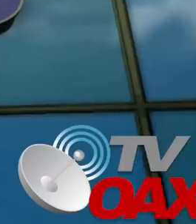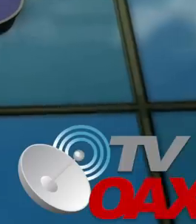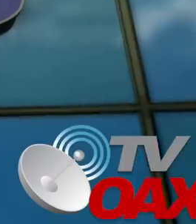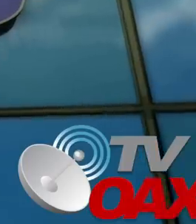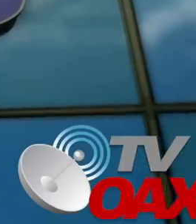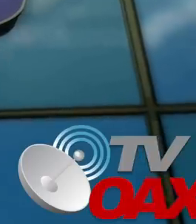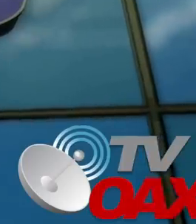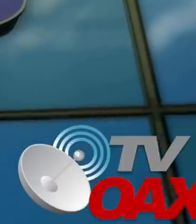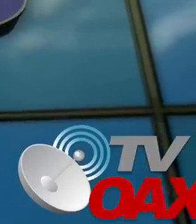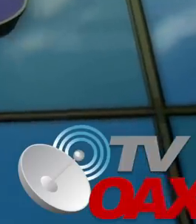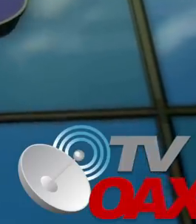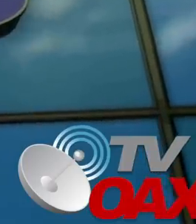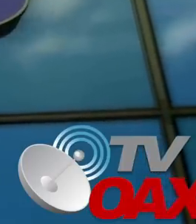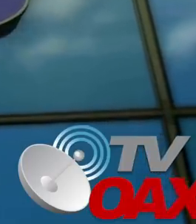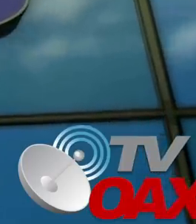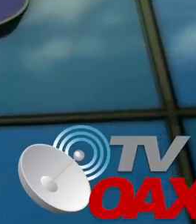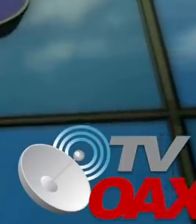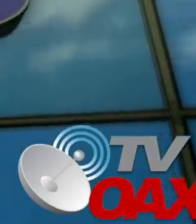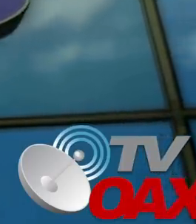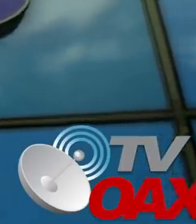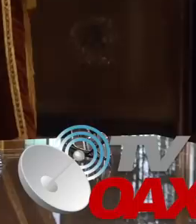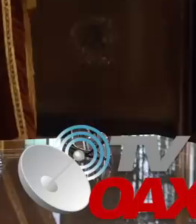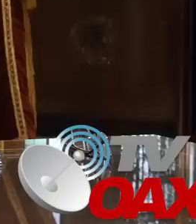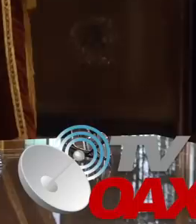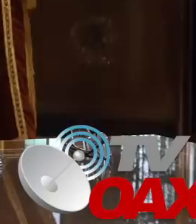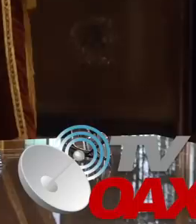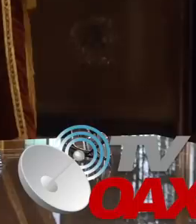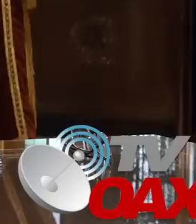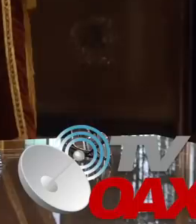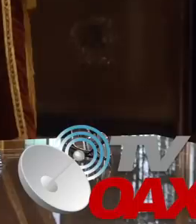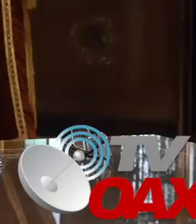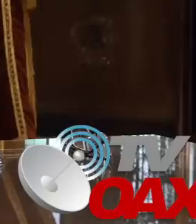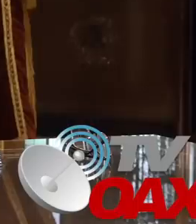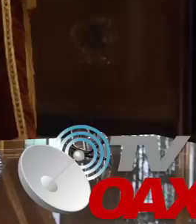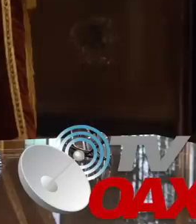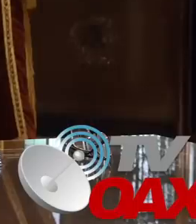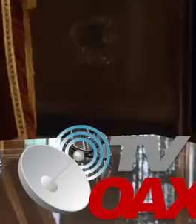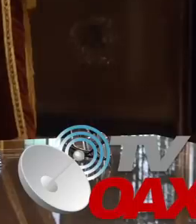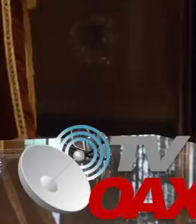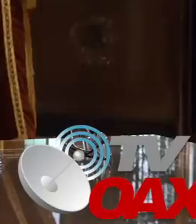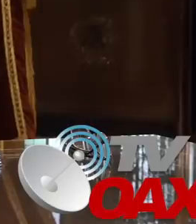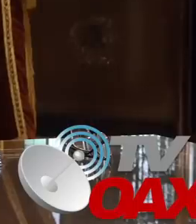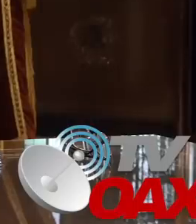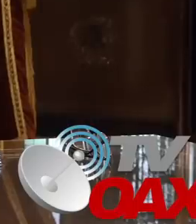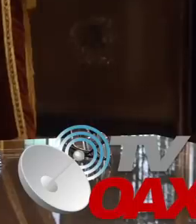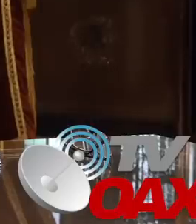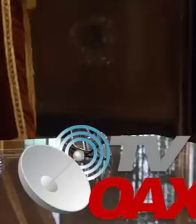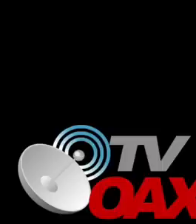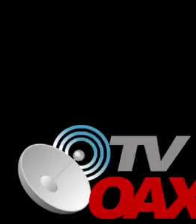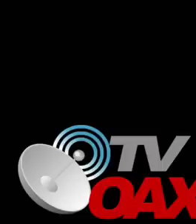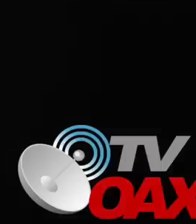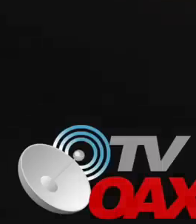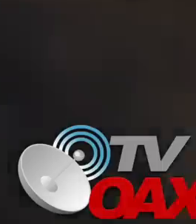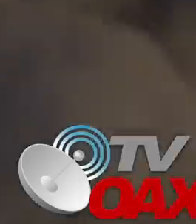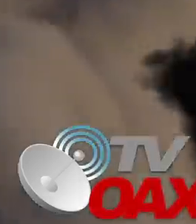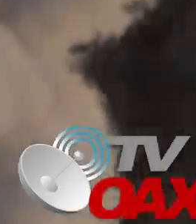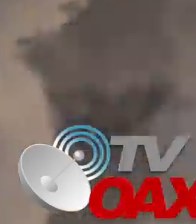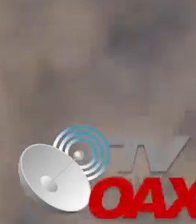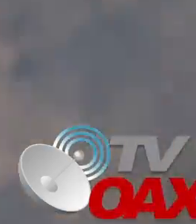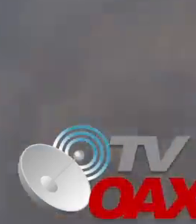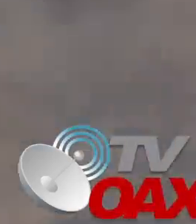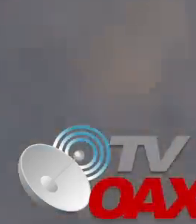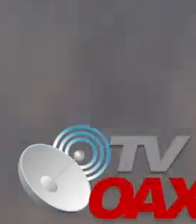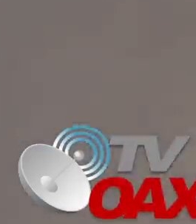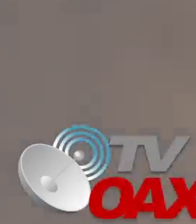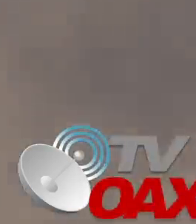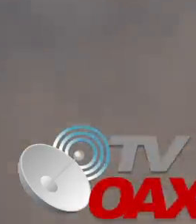la Ciudad del Cabo, en Sudáfrica. Cuestionado por el tema, el presidente de México apuntó que la prioridad de